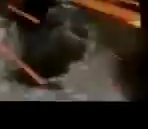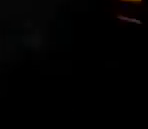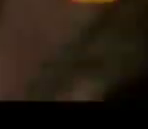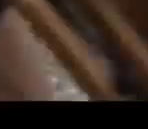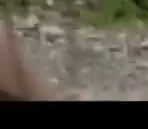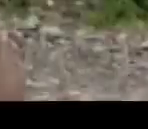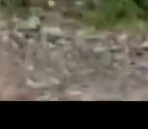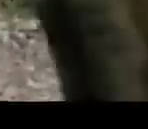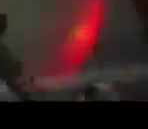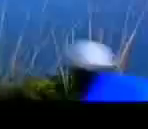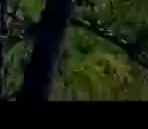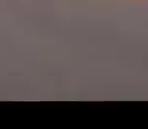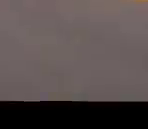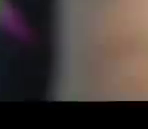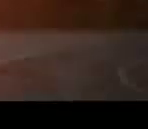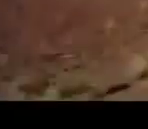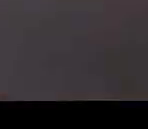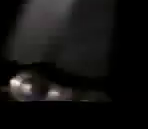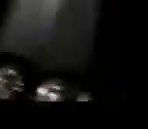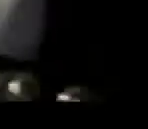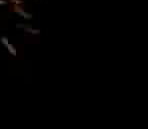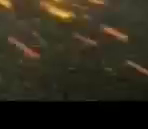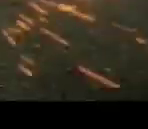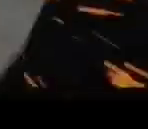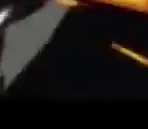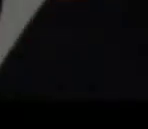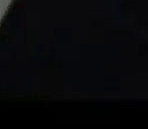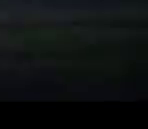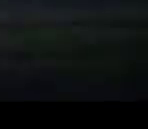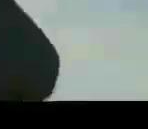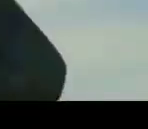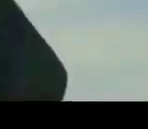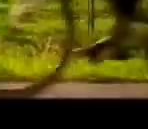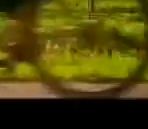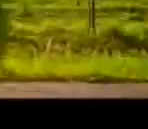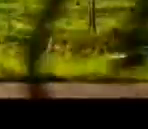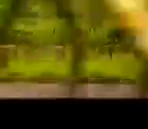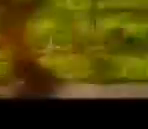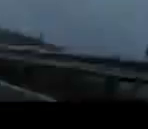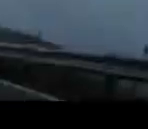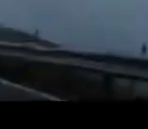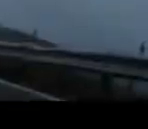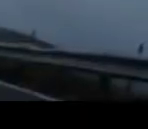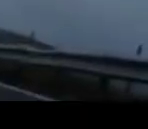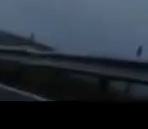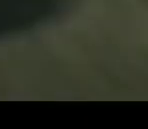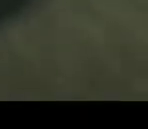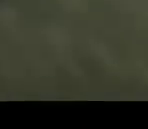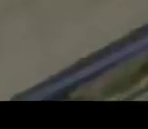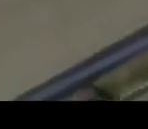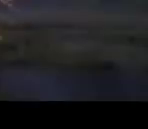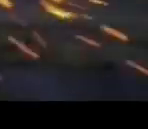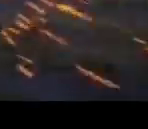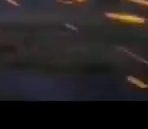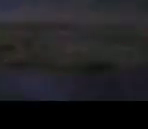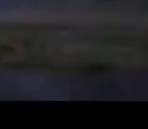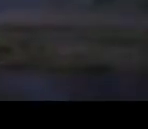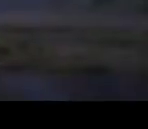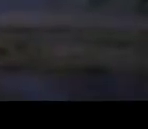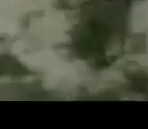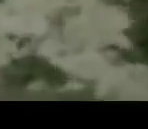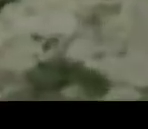Vive la Vuelta Ciclística Ecuador 2018, del 6 al 13 de octubre. En un recorrido total de